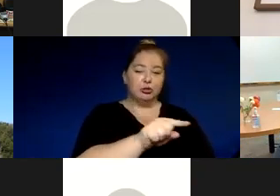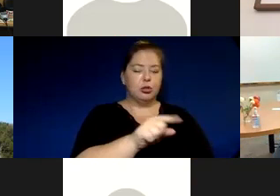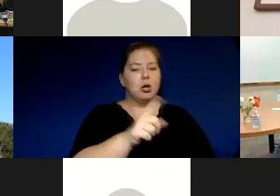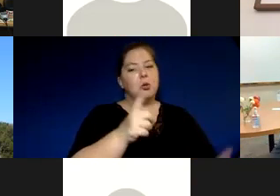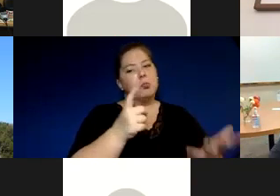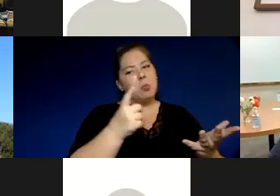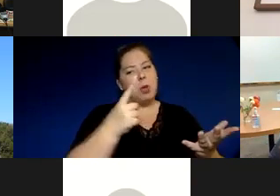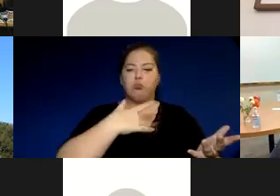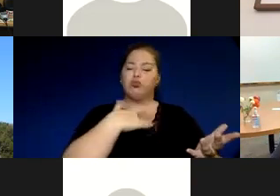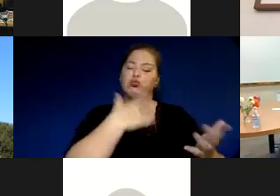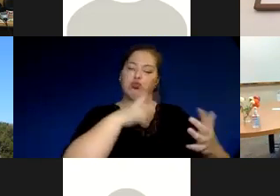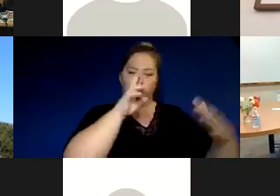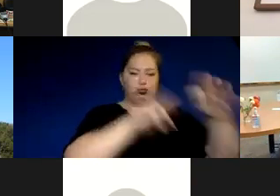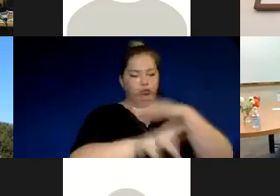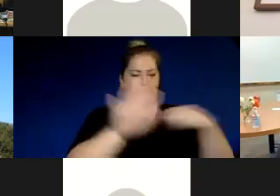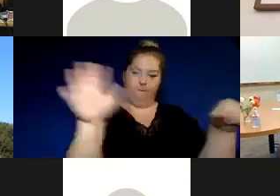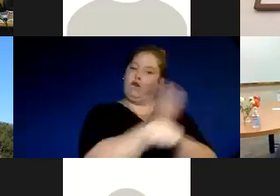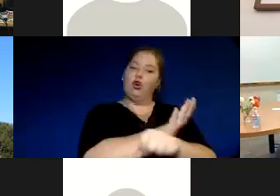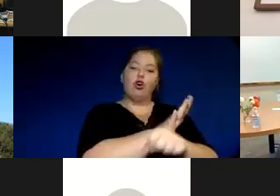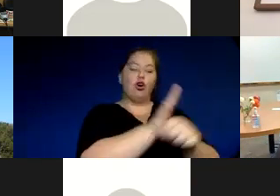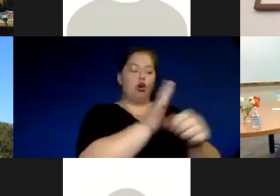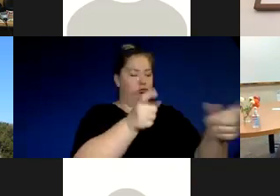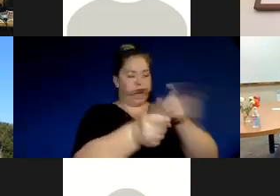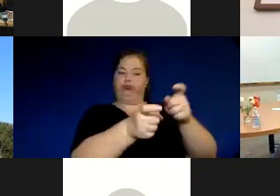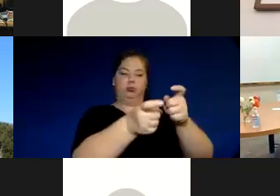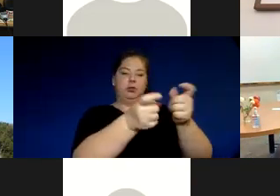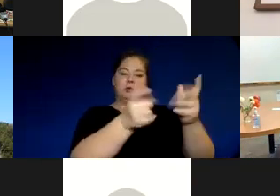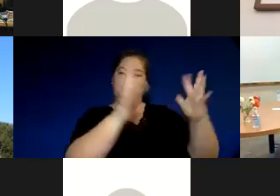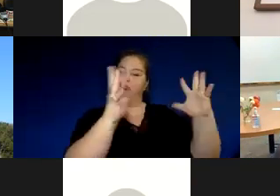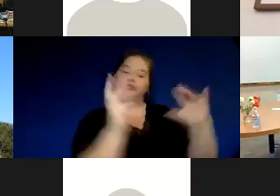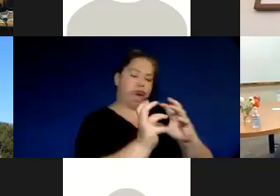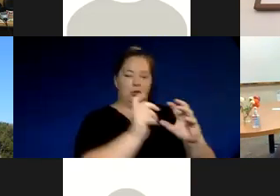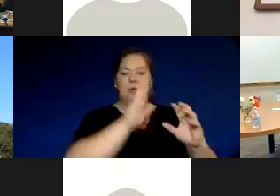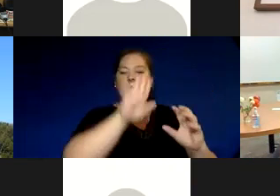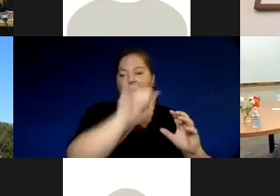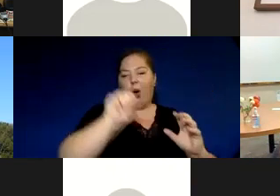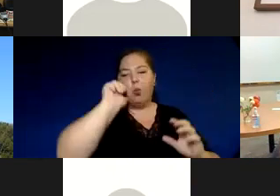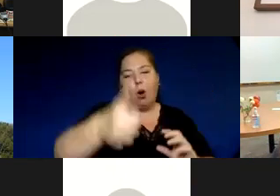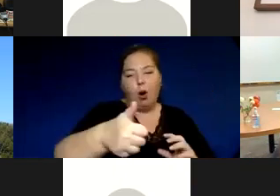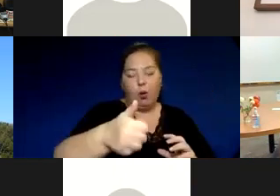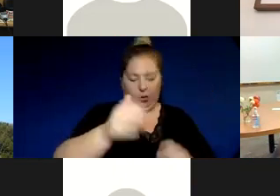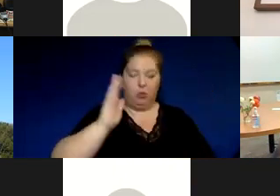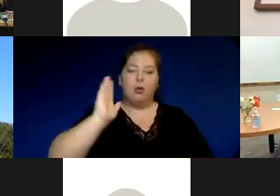pensaría que 100% de contención para mañana. Yo creo que se